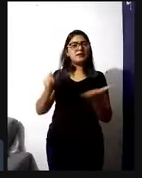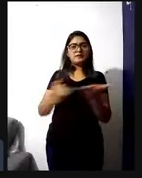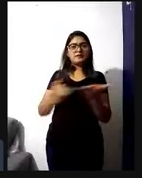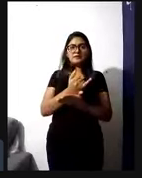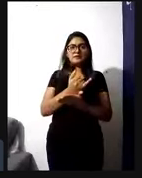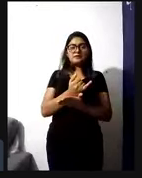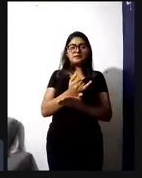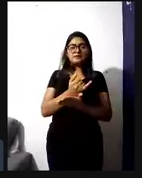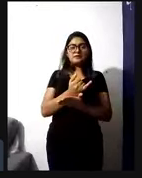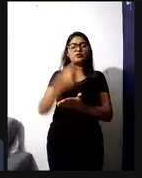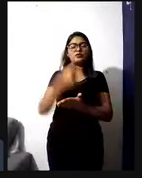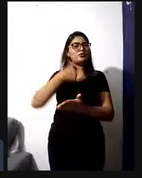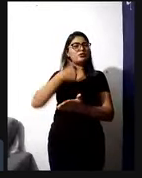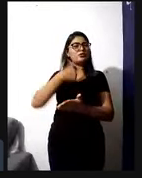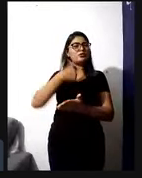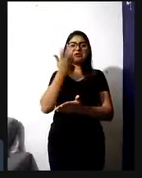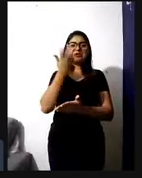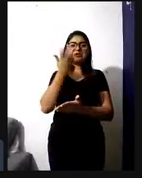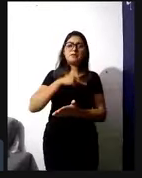a pasear. Entonces,